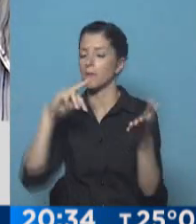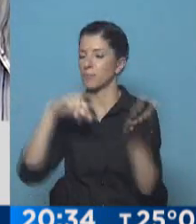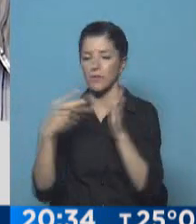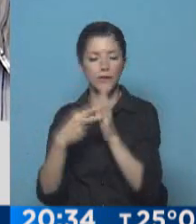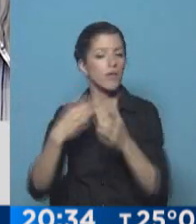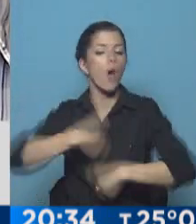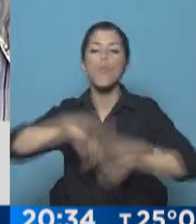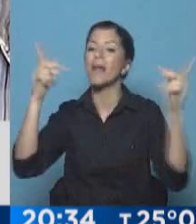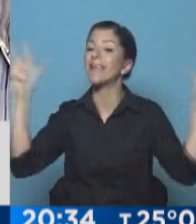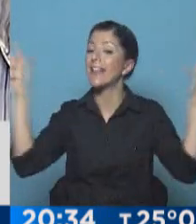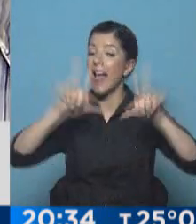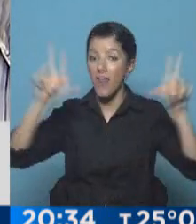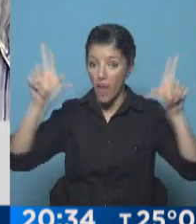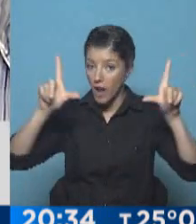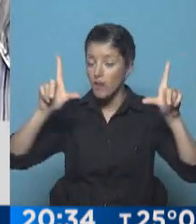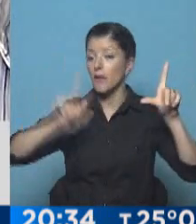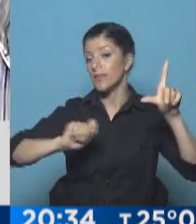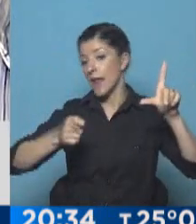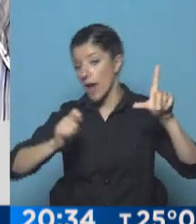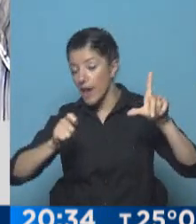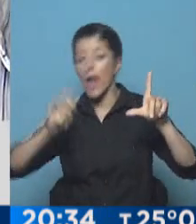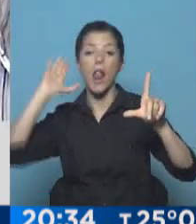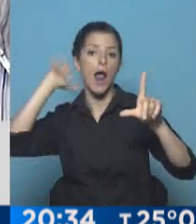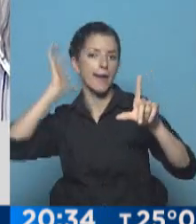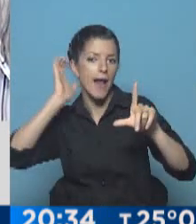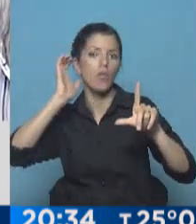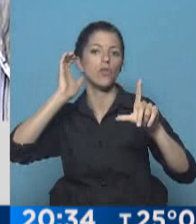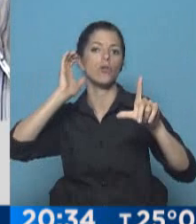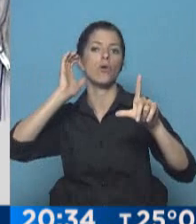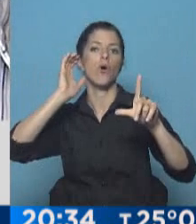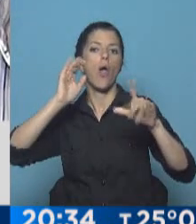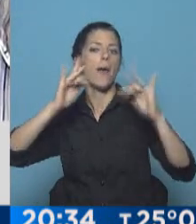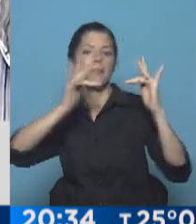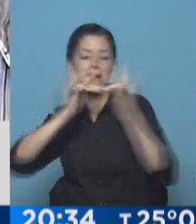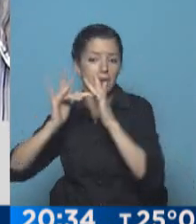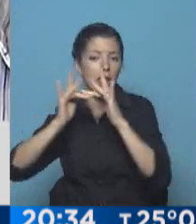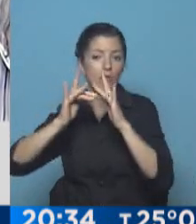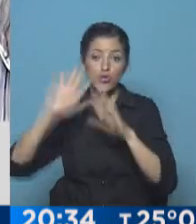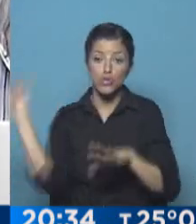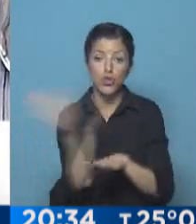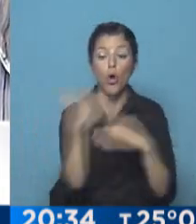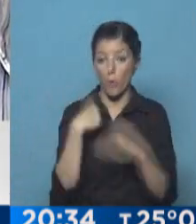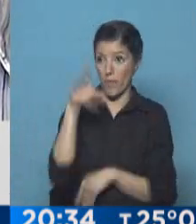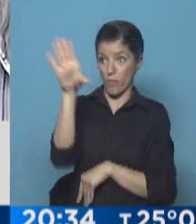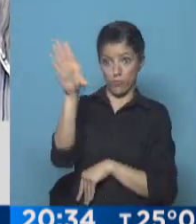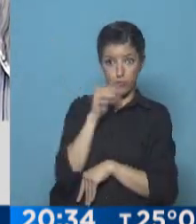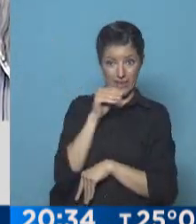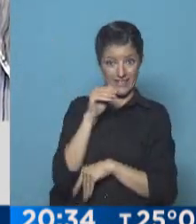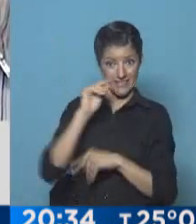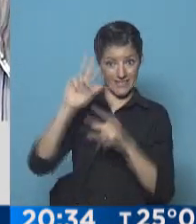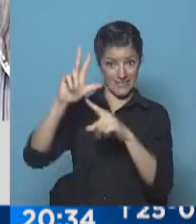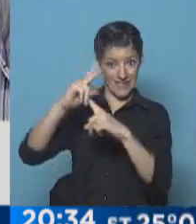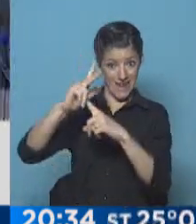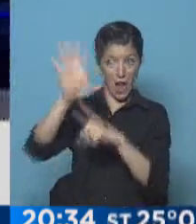de televisión, cualquier radio, cualquier plataforma web van a poder tomar la señal de